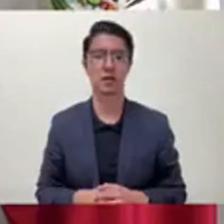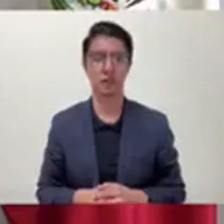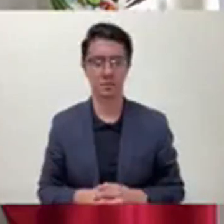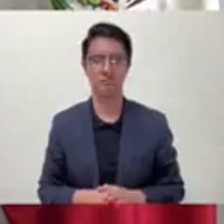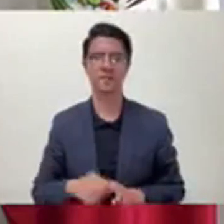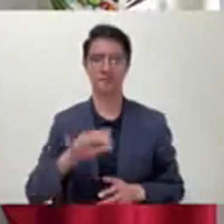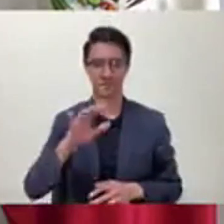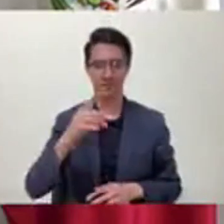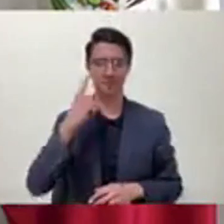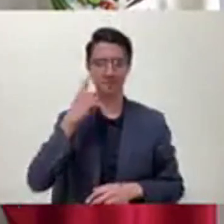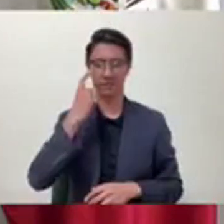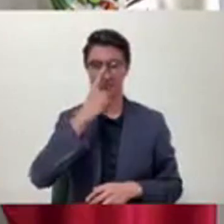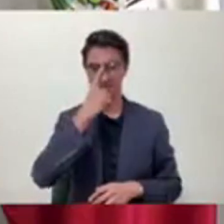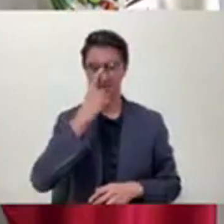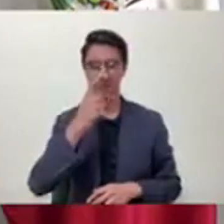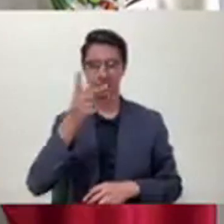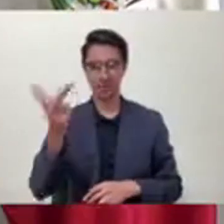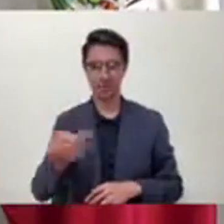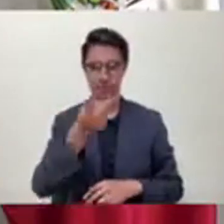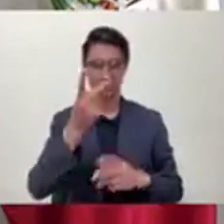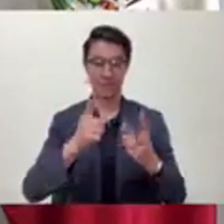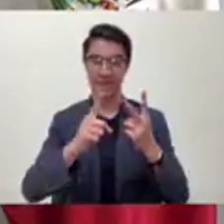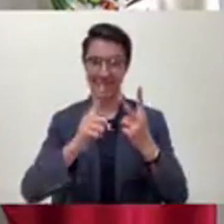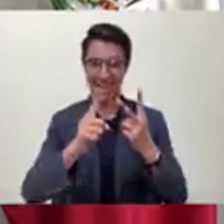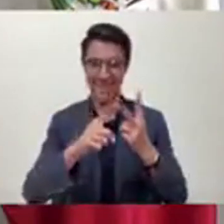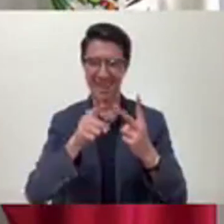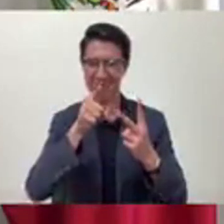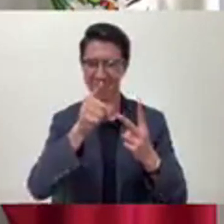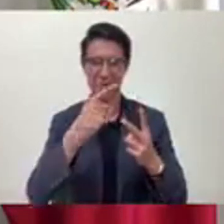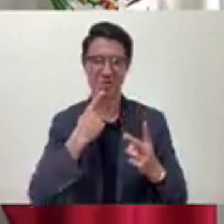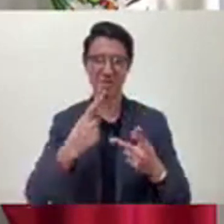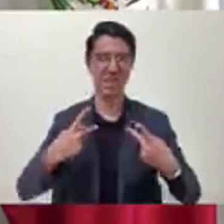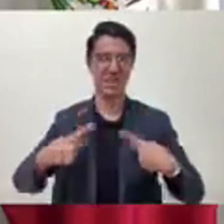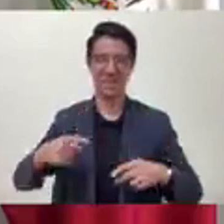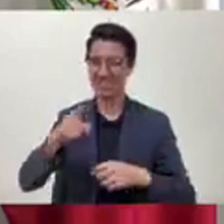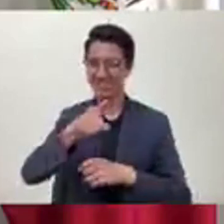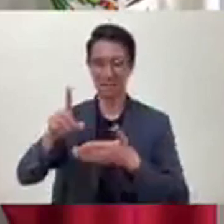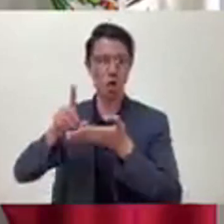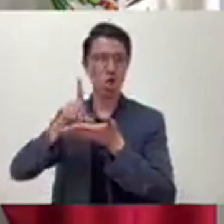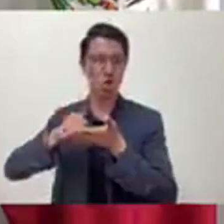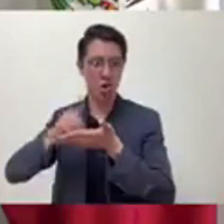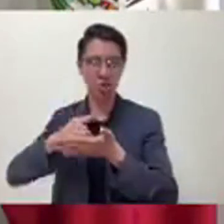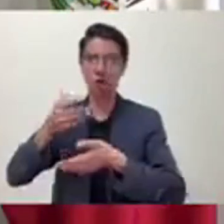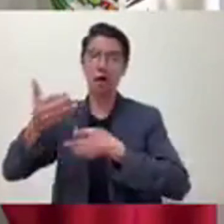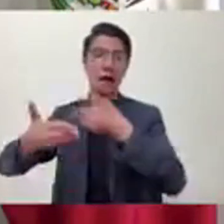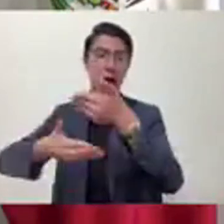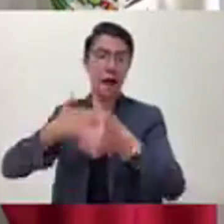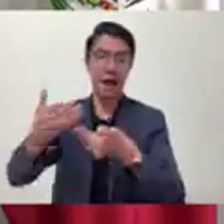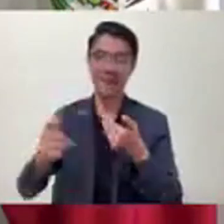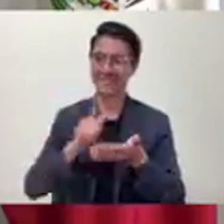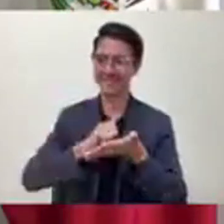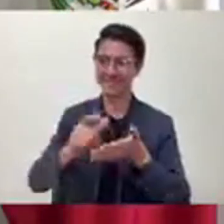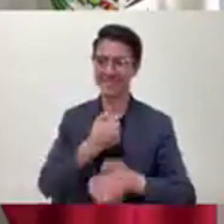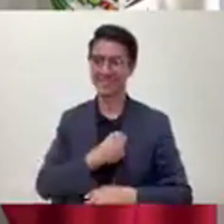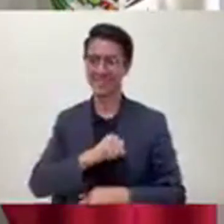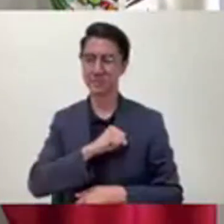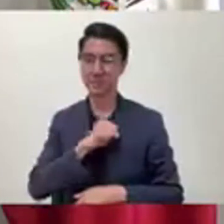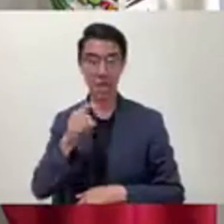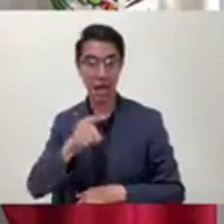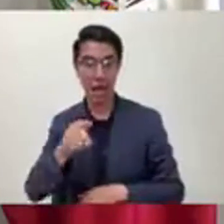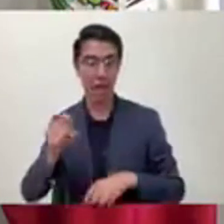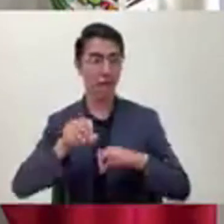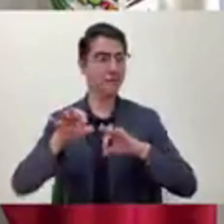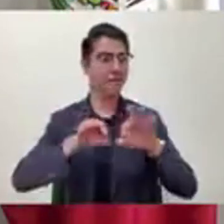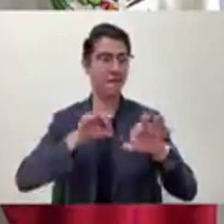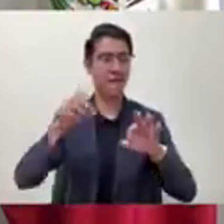abreviado en el cual ya te declaraste este responsable y ya te va a marcar no Entonces sí vamos a trabajar pero yo creo que es